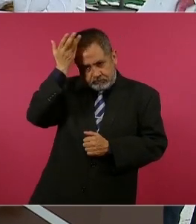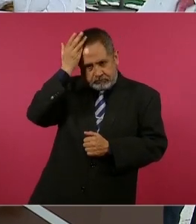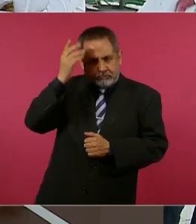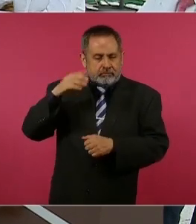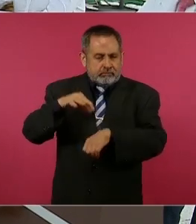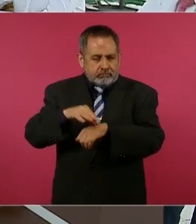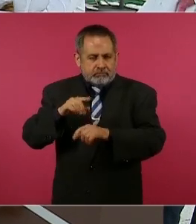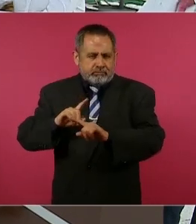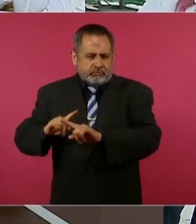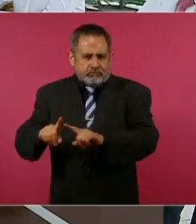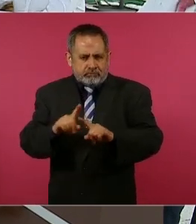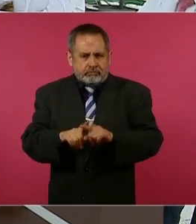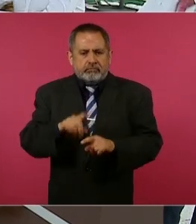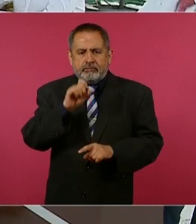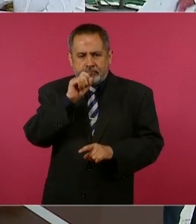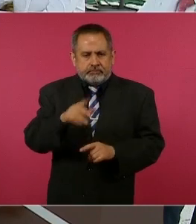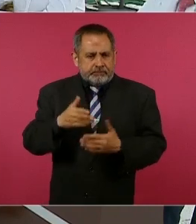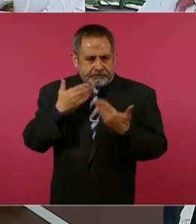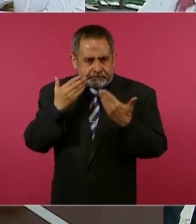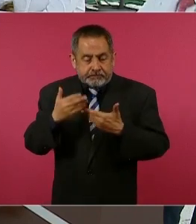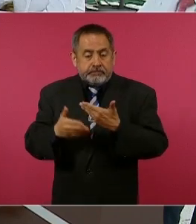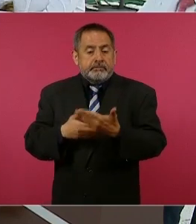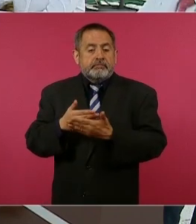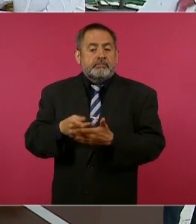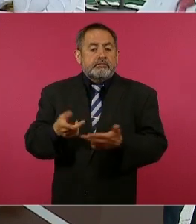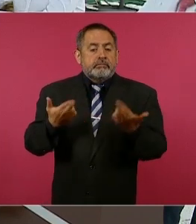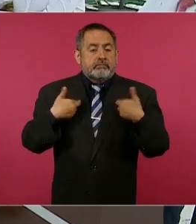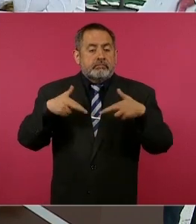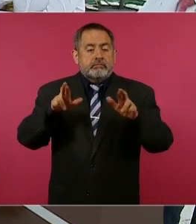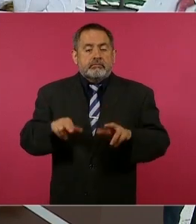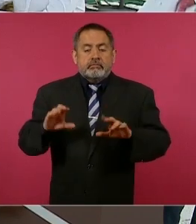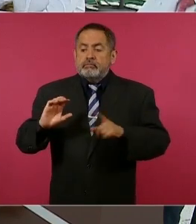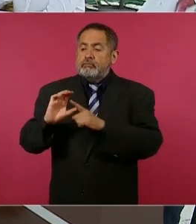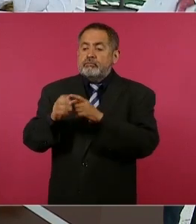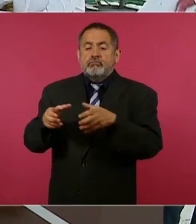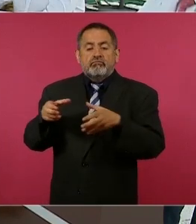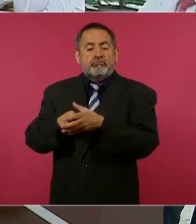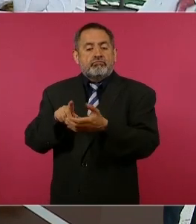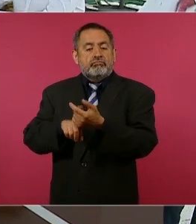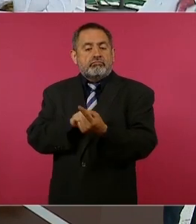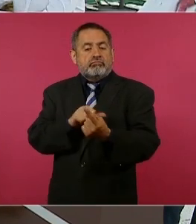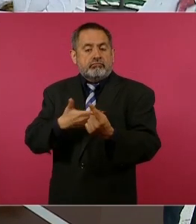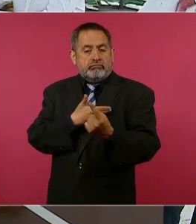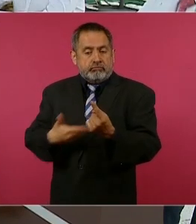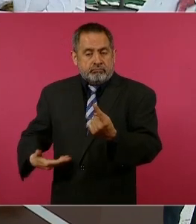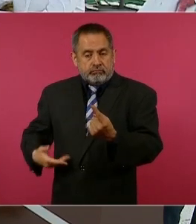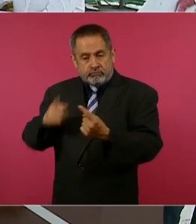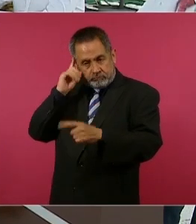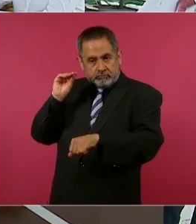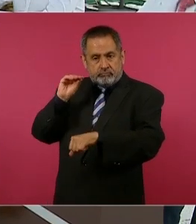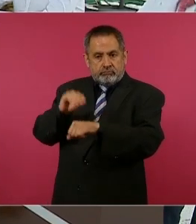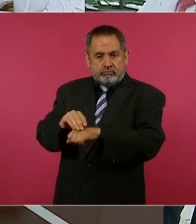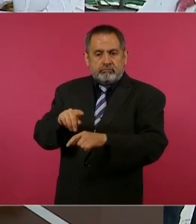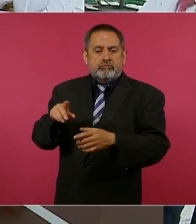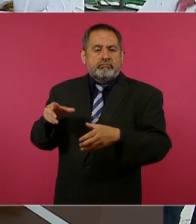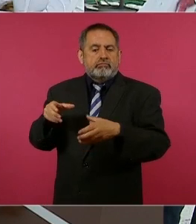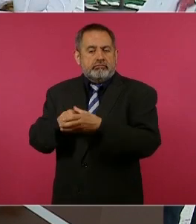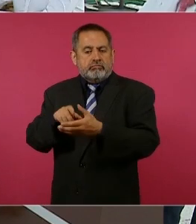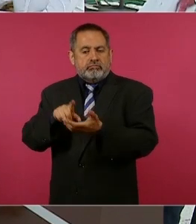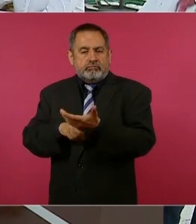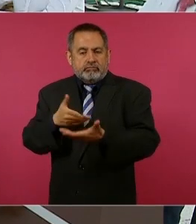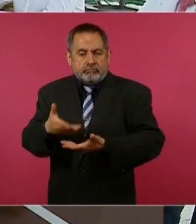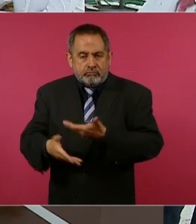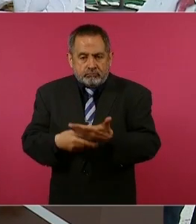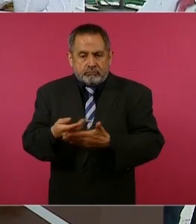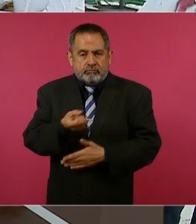También contamos con la grata presencia de la representante de la Comisión Presidencial para la implementación de la federalización de los